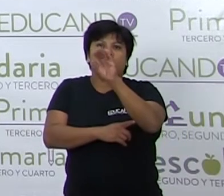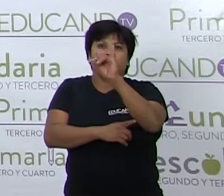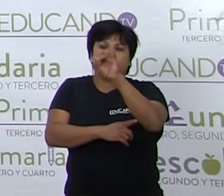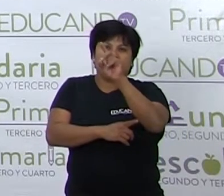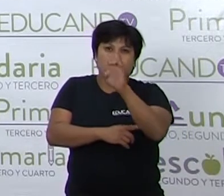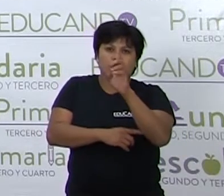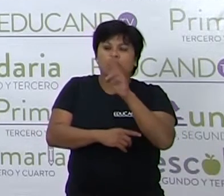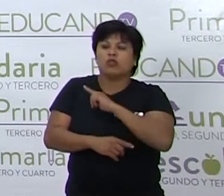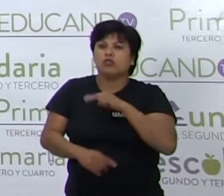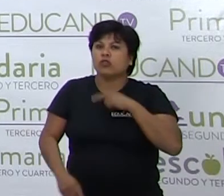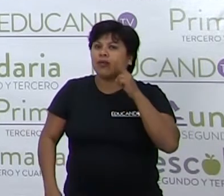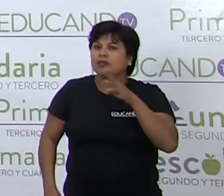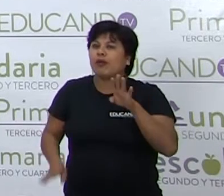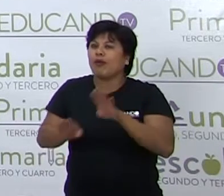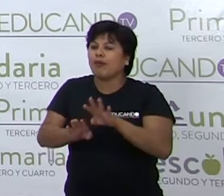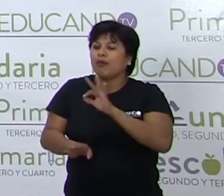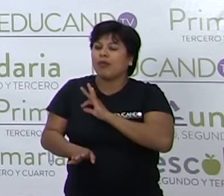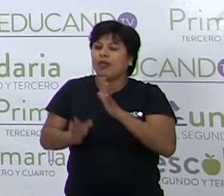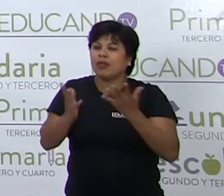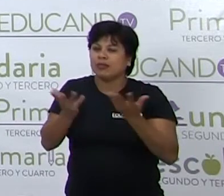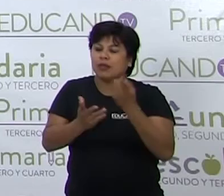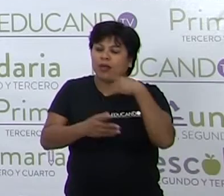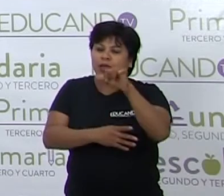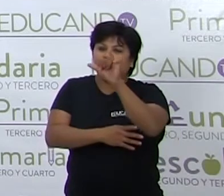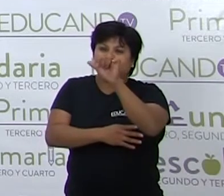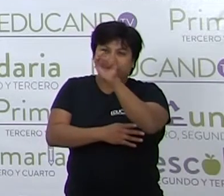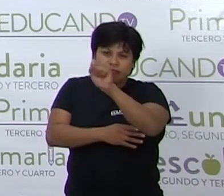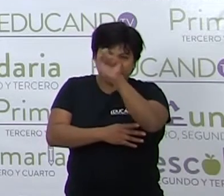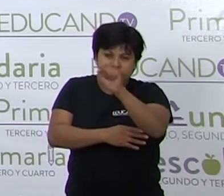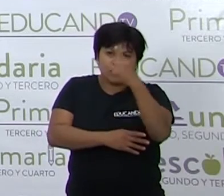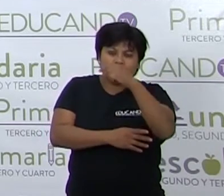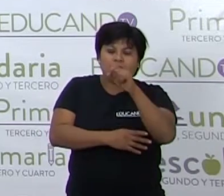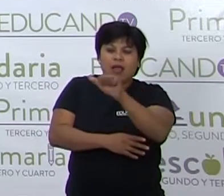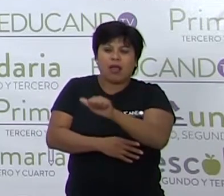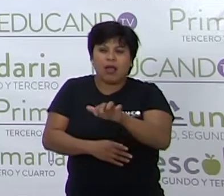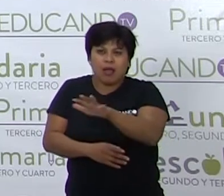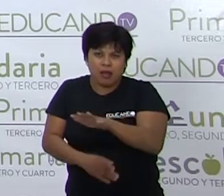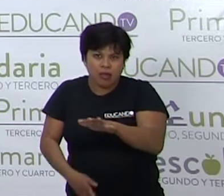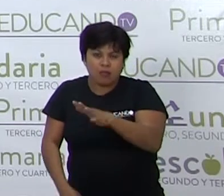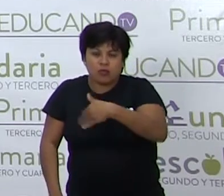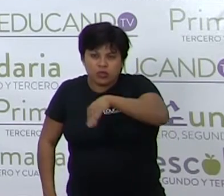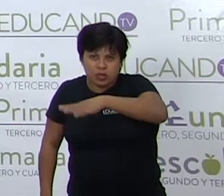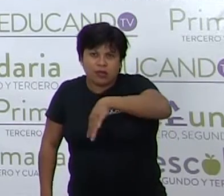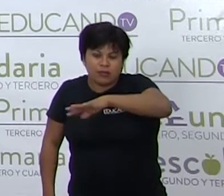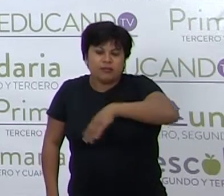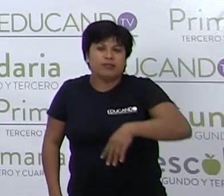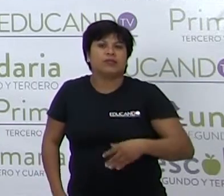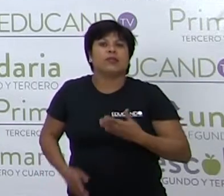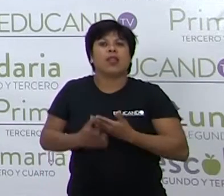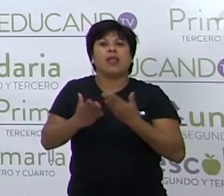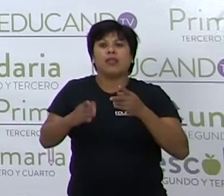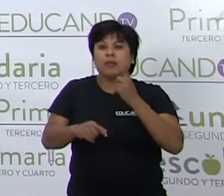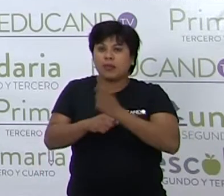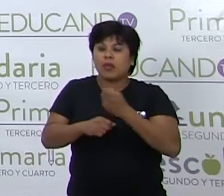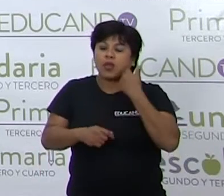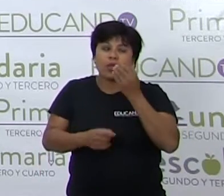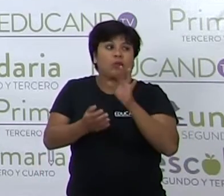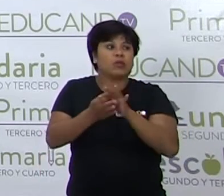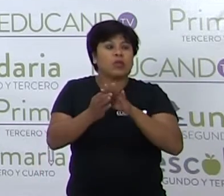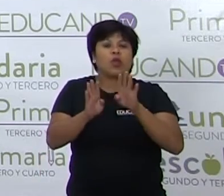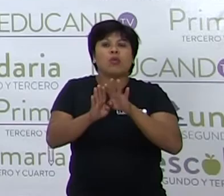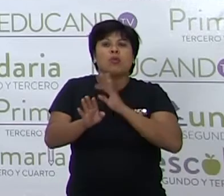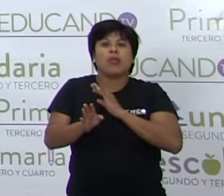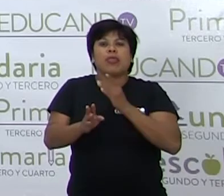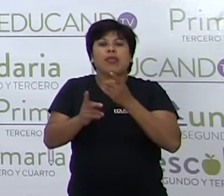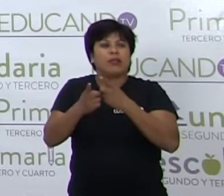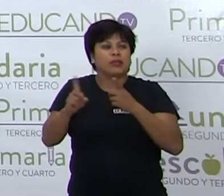cómo se calculan las áreas para ello tenemos que hacer un pequeño análisis antes de que comencemos a desarrollar